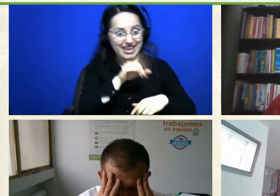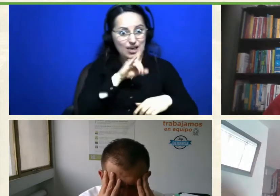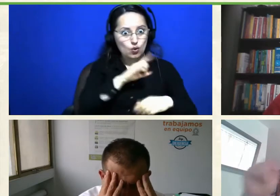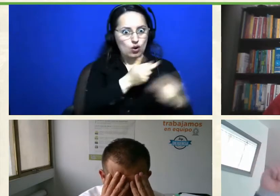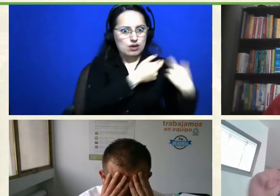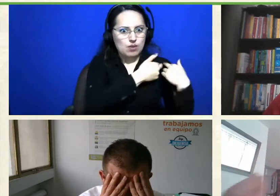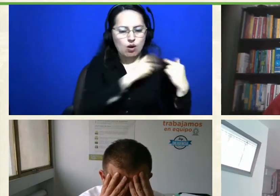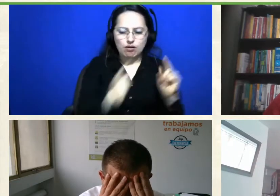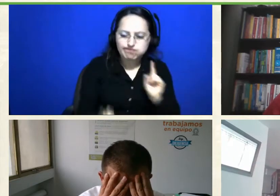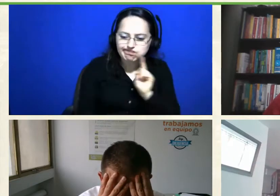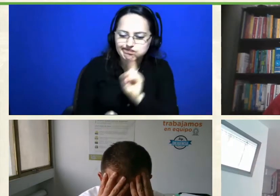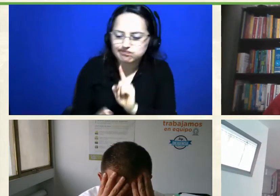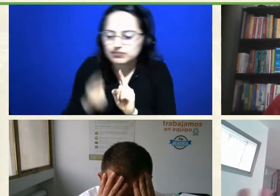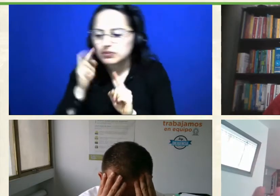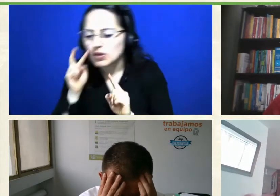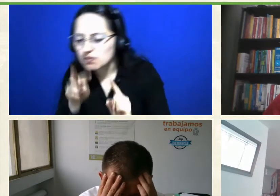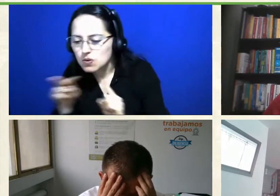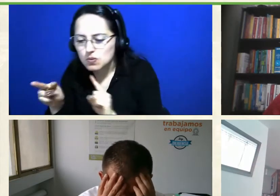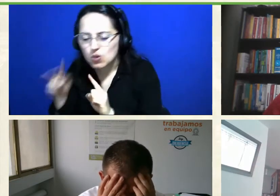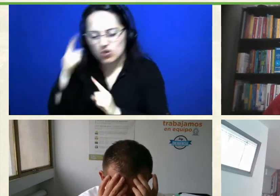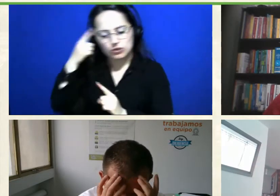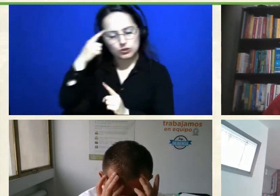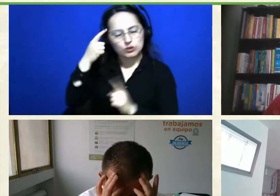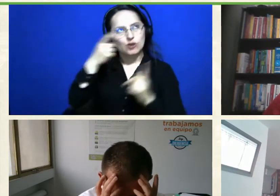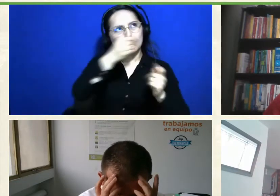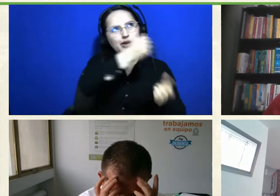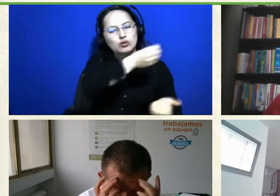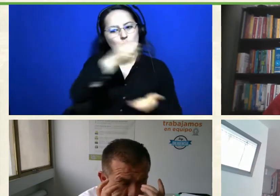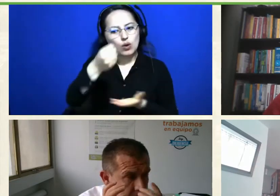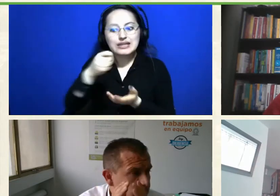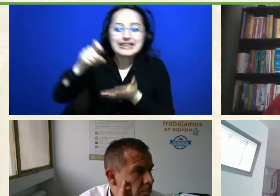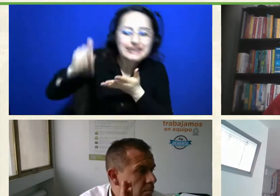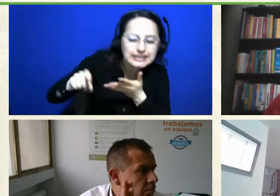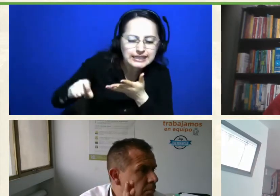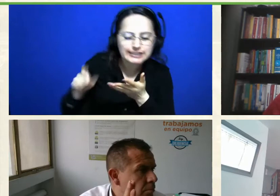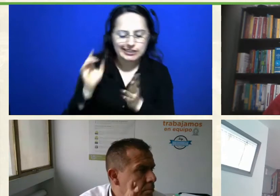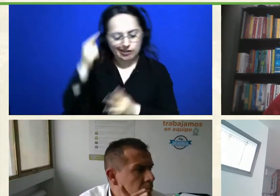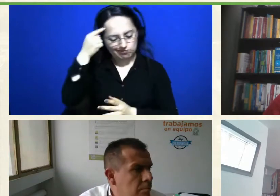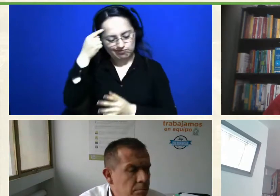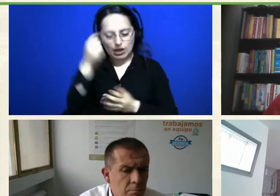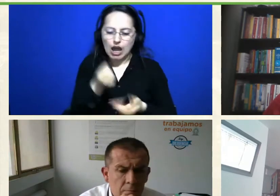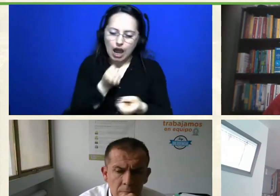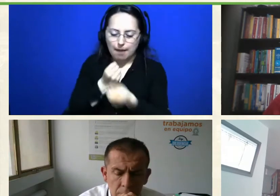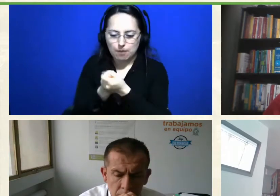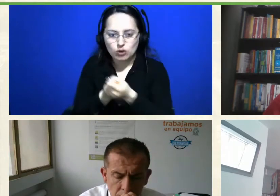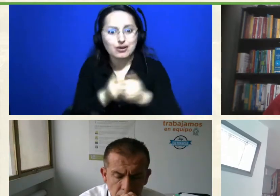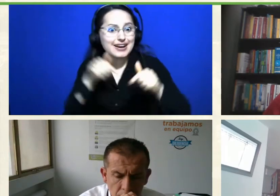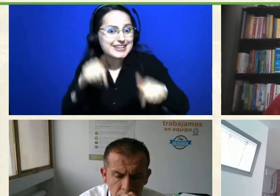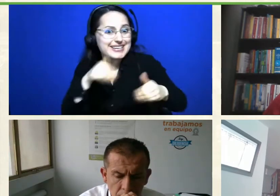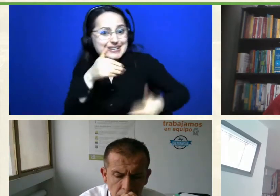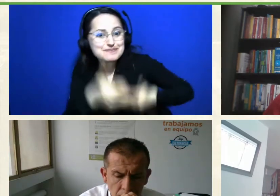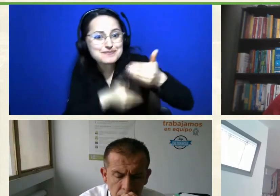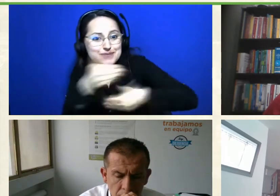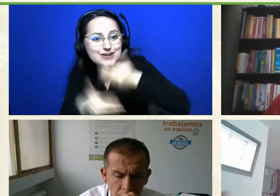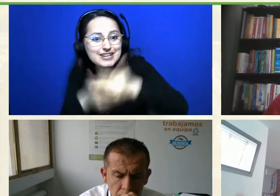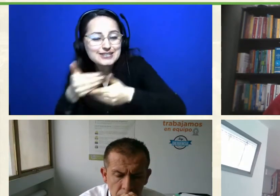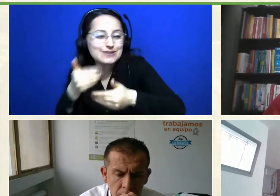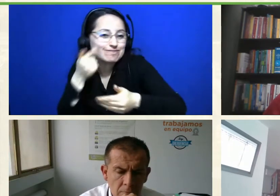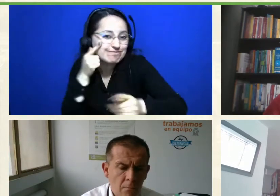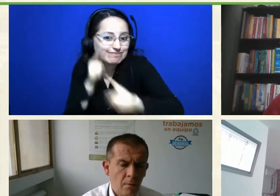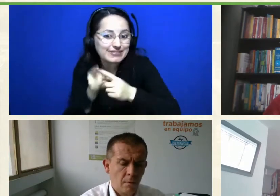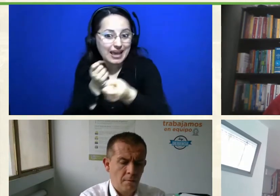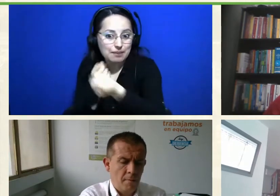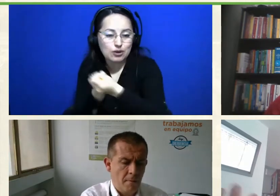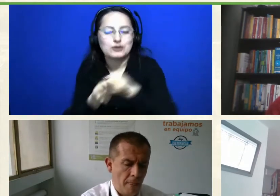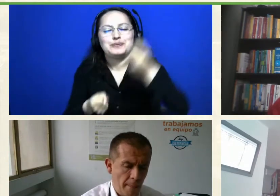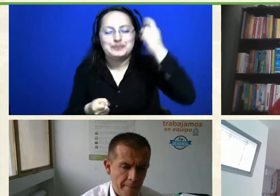revisamos, presupuestamos, todo lo que ellos necesiten, nosotros estamos ahí para hacer todo el ejercicio lo más expedito que se pueda. Obvio,